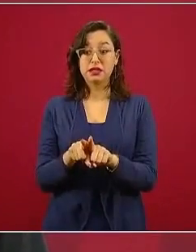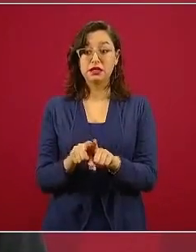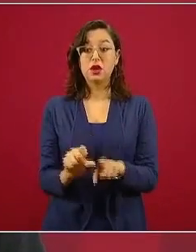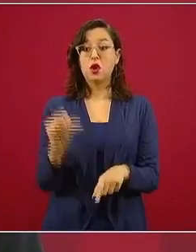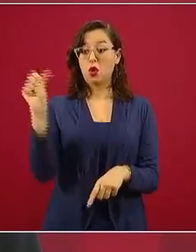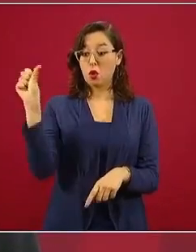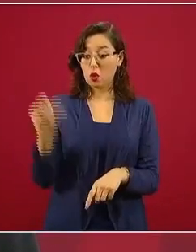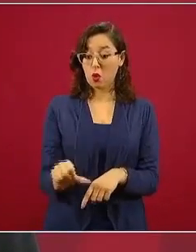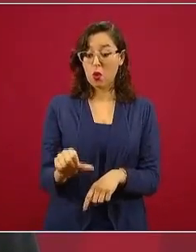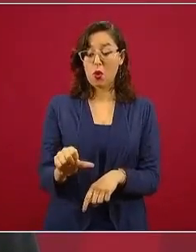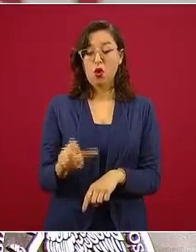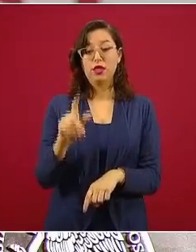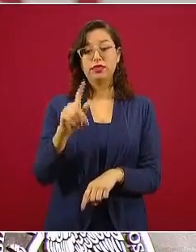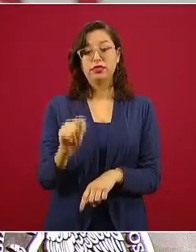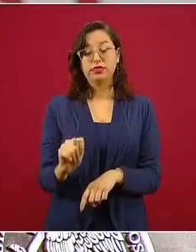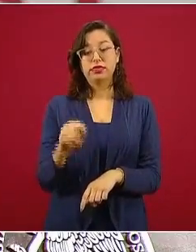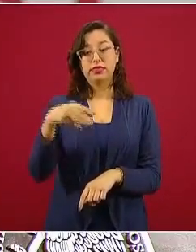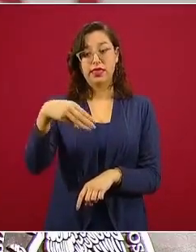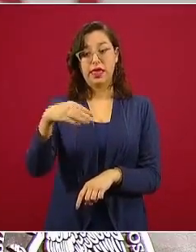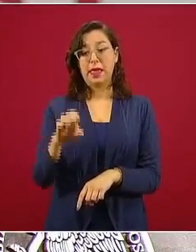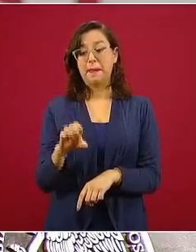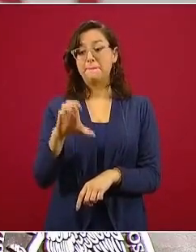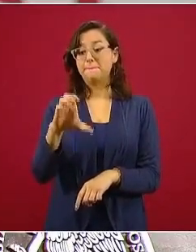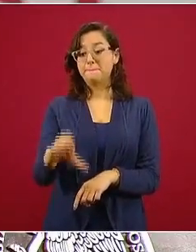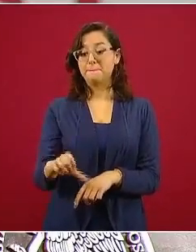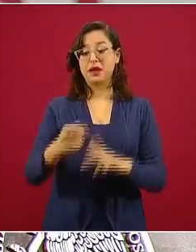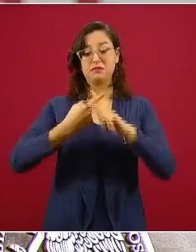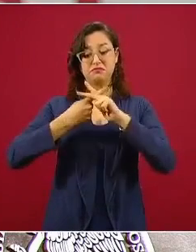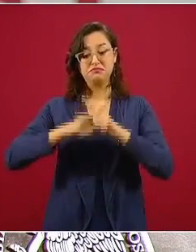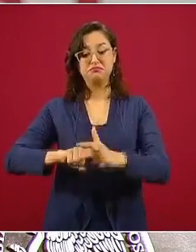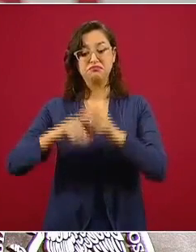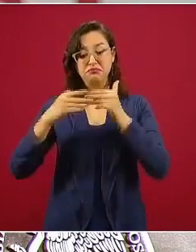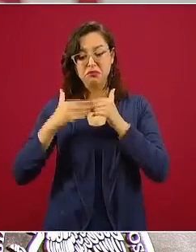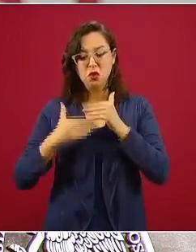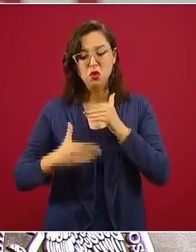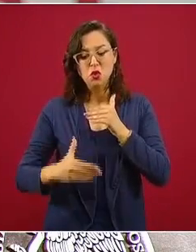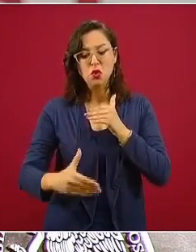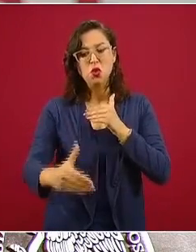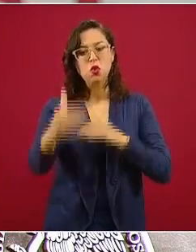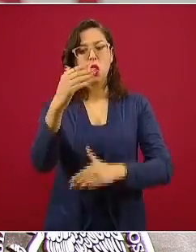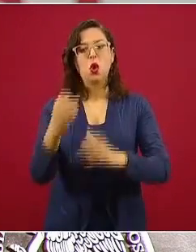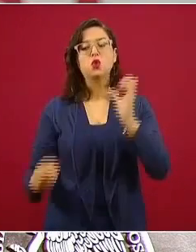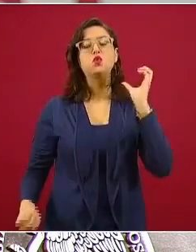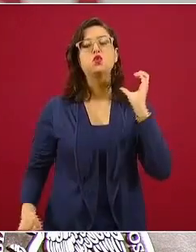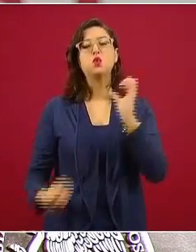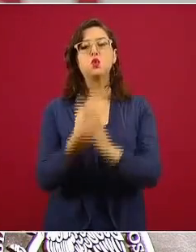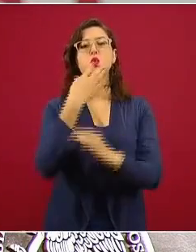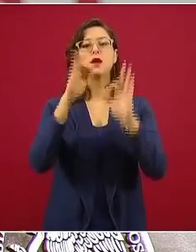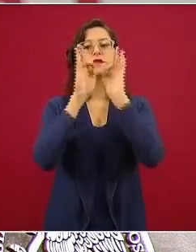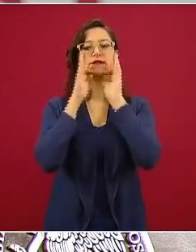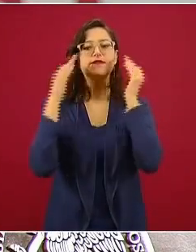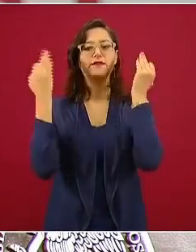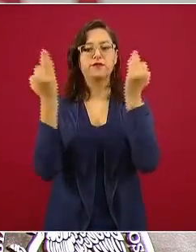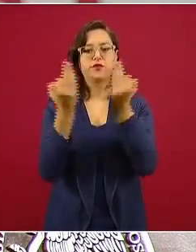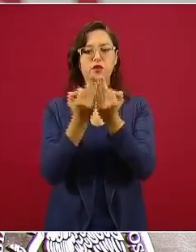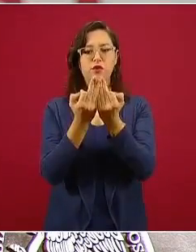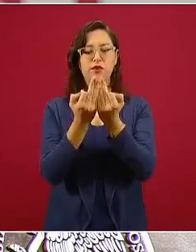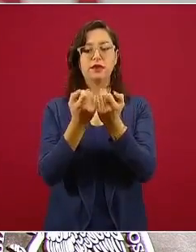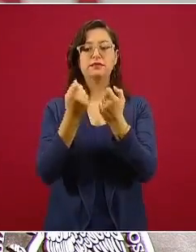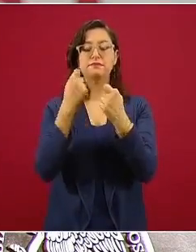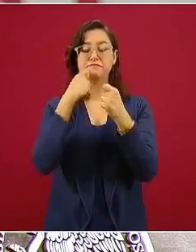el Tratado de Libre Comercio en una nueva etapa. Es también